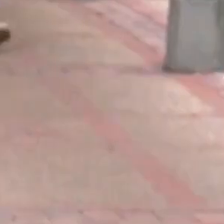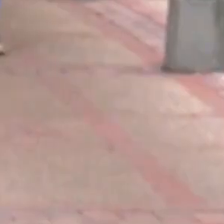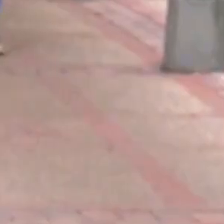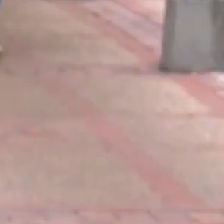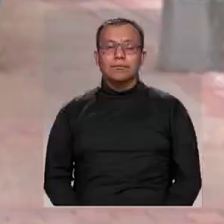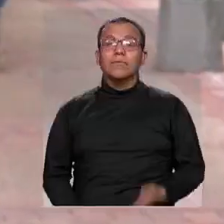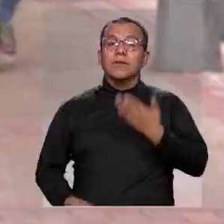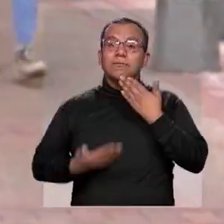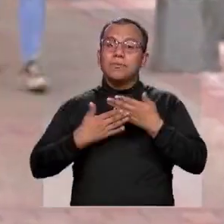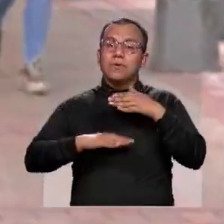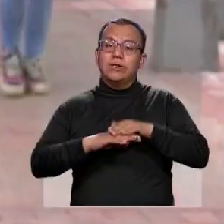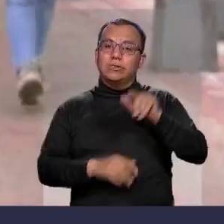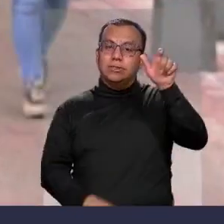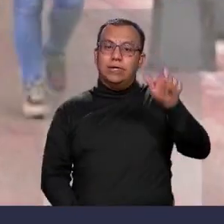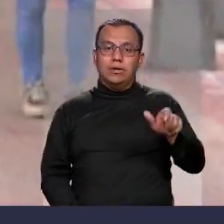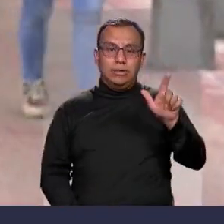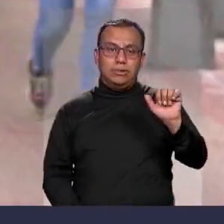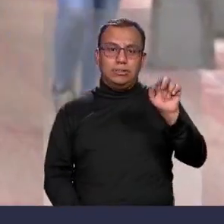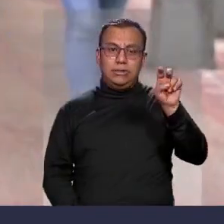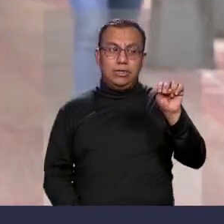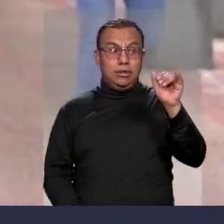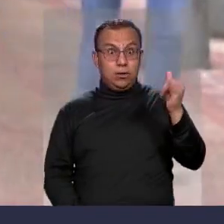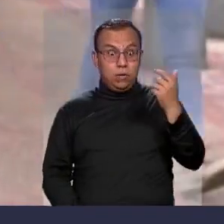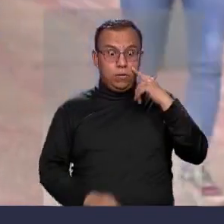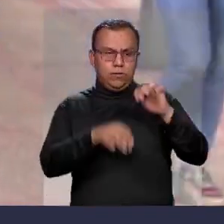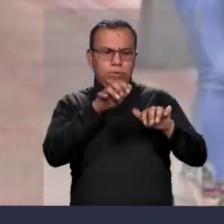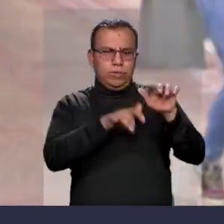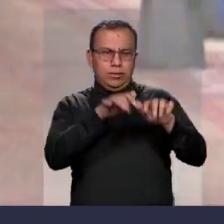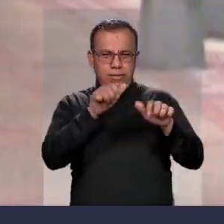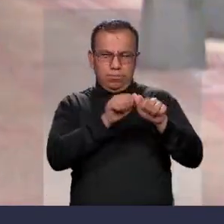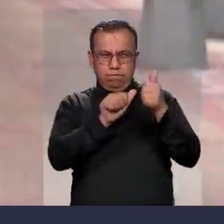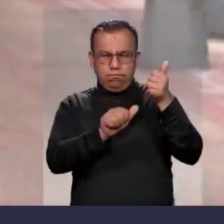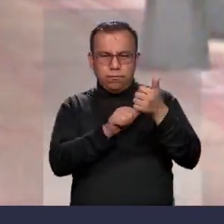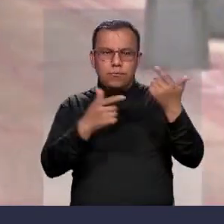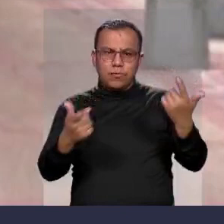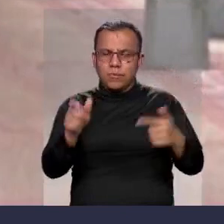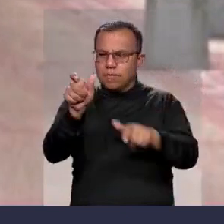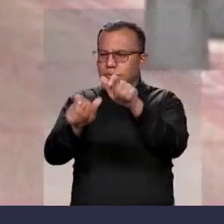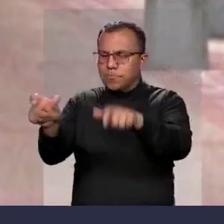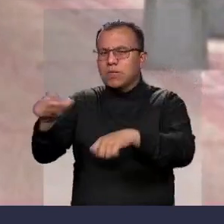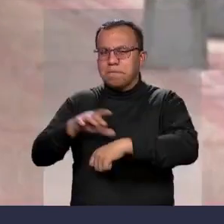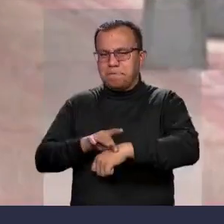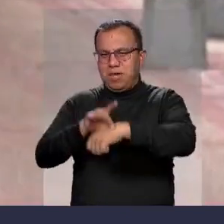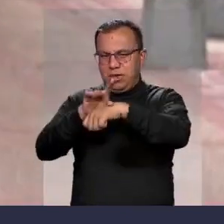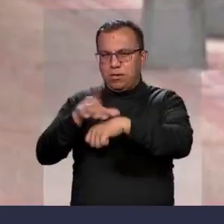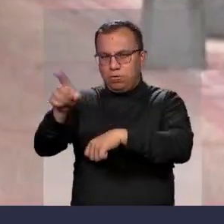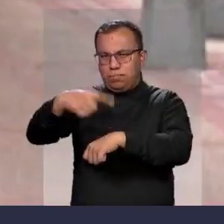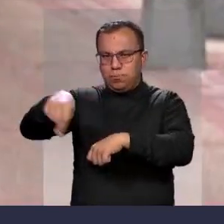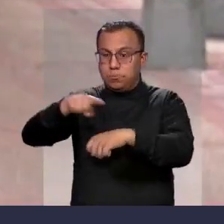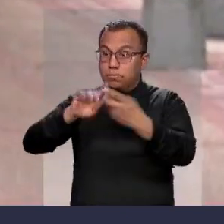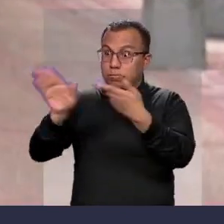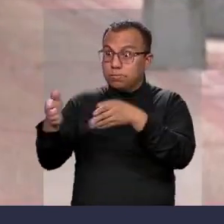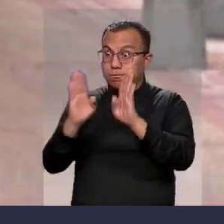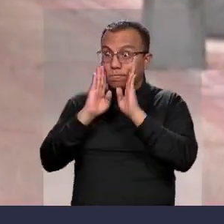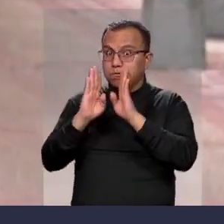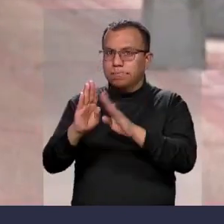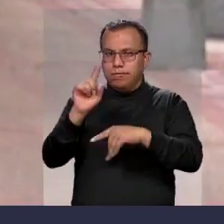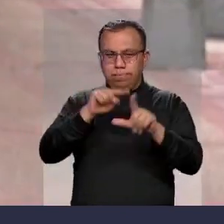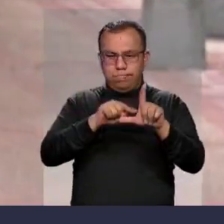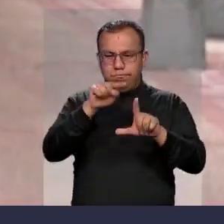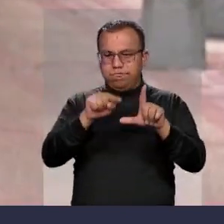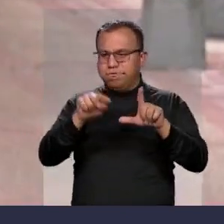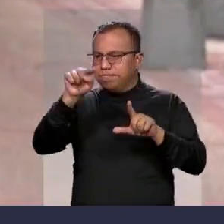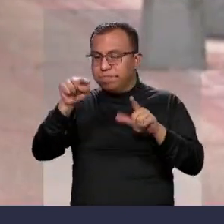Lina, buenas tardes. Pues el secretario de Salud sostuvo hoy una reunión con pediatras de la capital para establecer el plan de atención para el pico